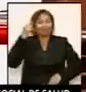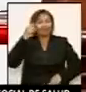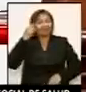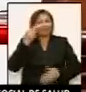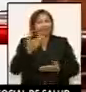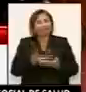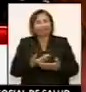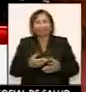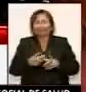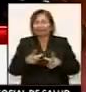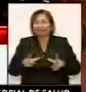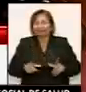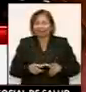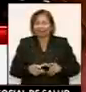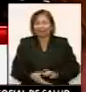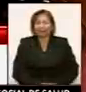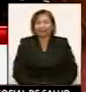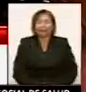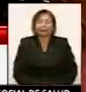política.